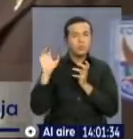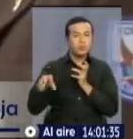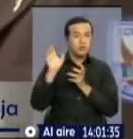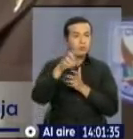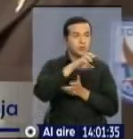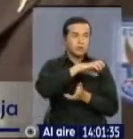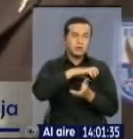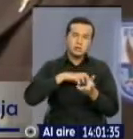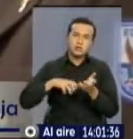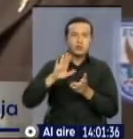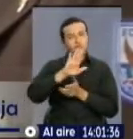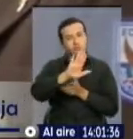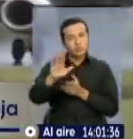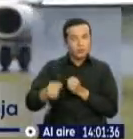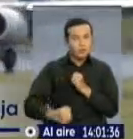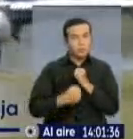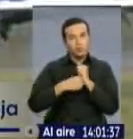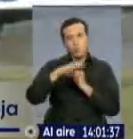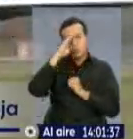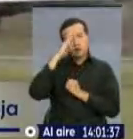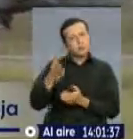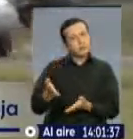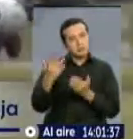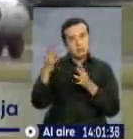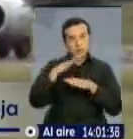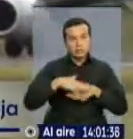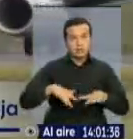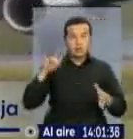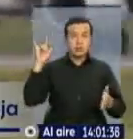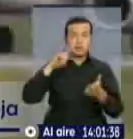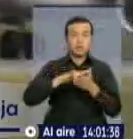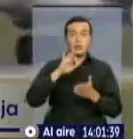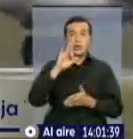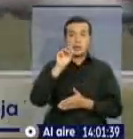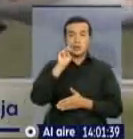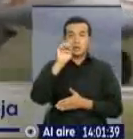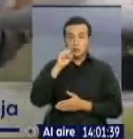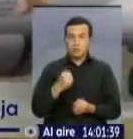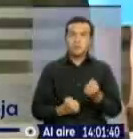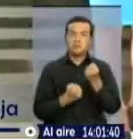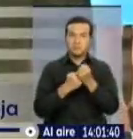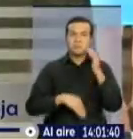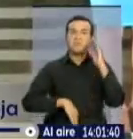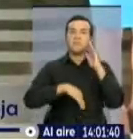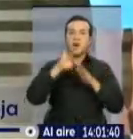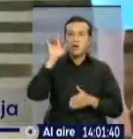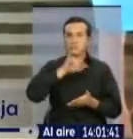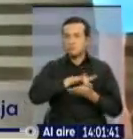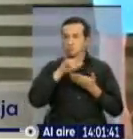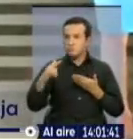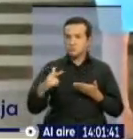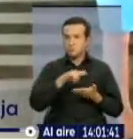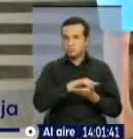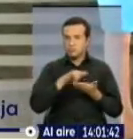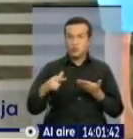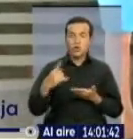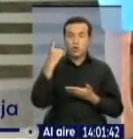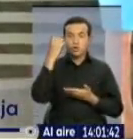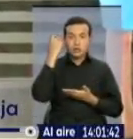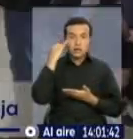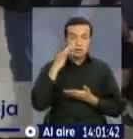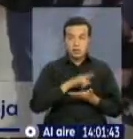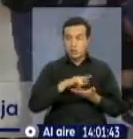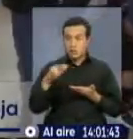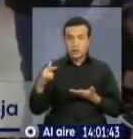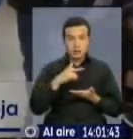que brinden parte de su contingente policial. La aerolínea TAME se comprometió a aumentar las frecuencias de viaje hacia Loja durante los 11 días que durará